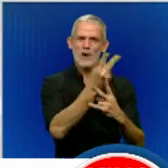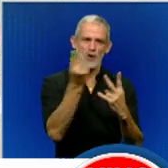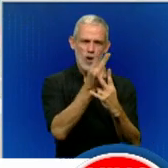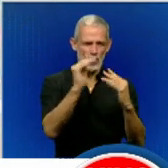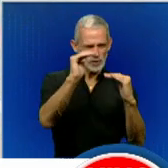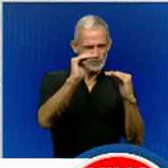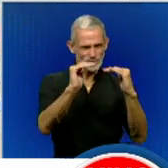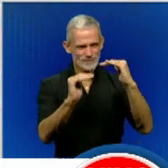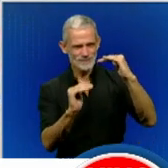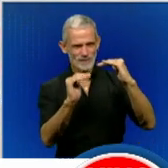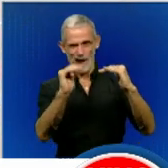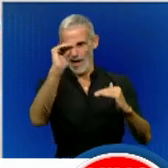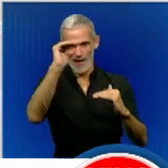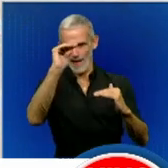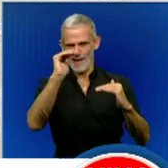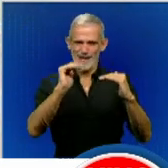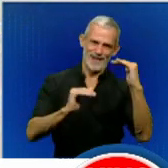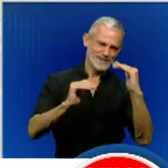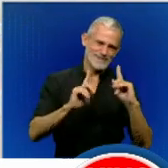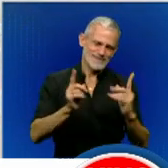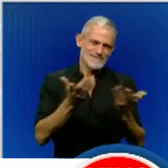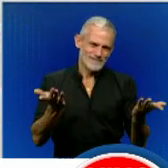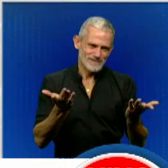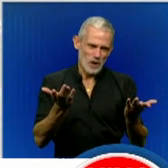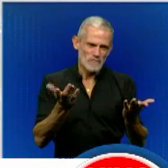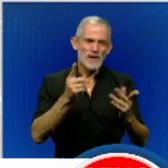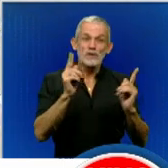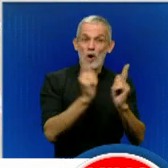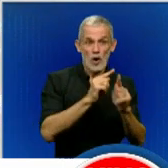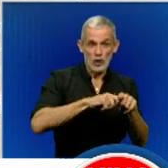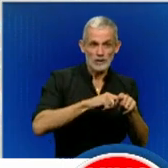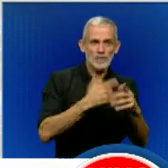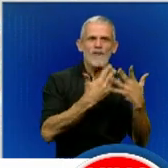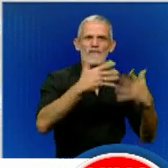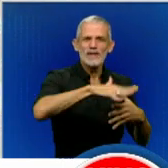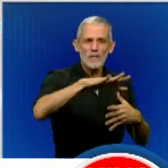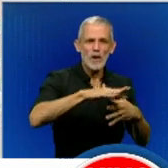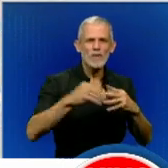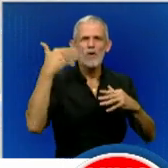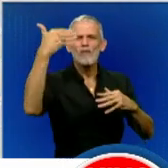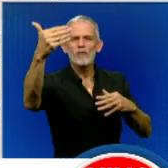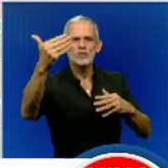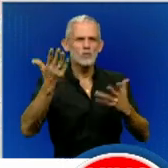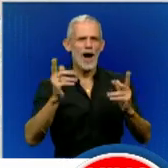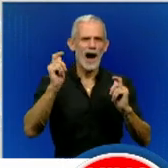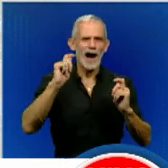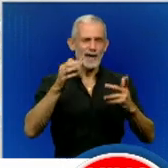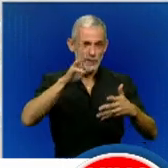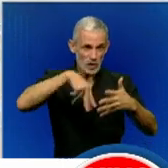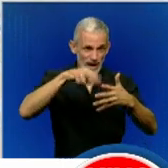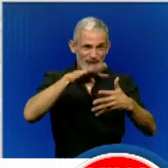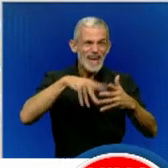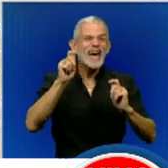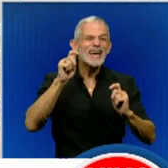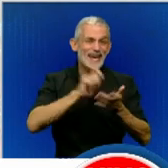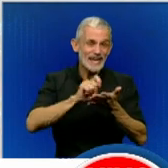aspectos eso sea corto plazo por largo plazo aquí en el ejido textualmente